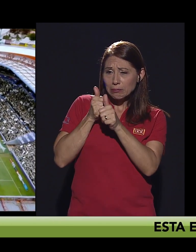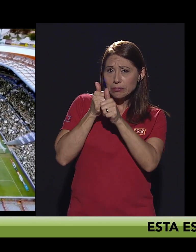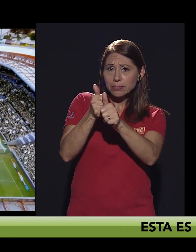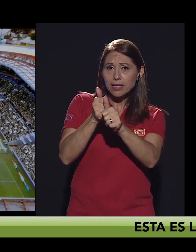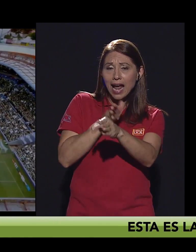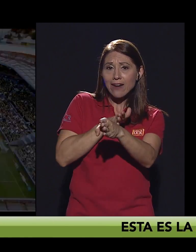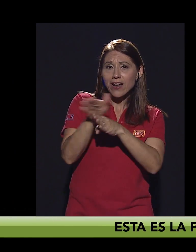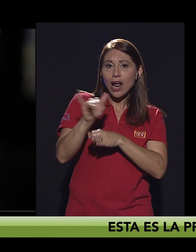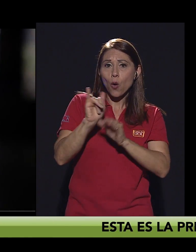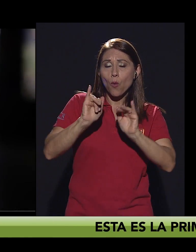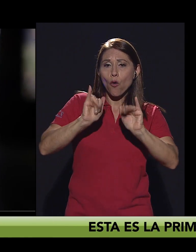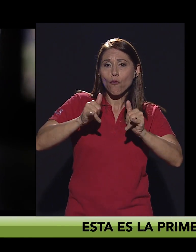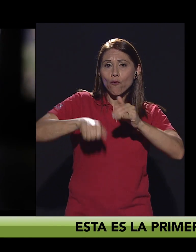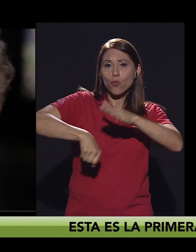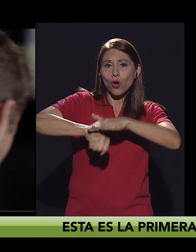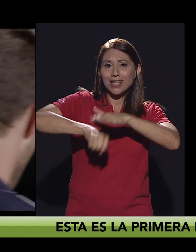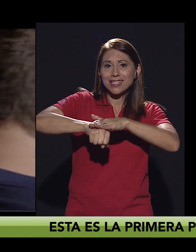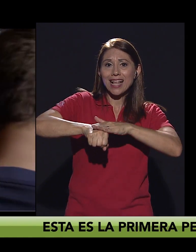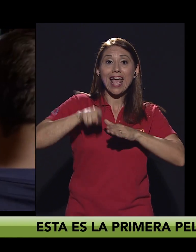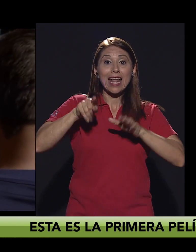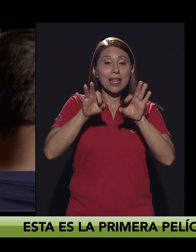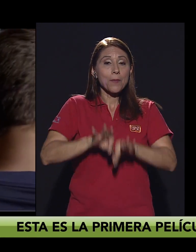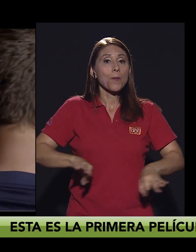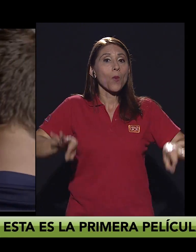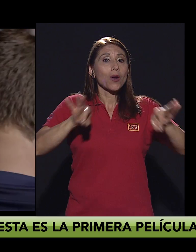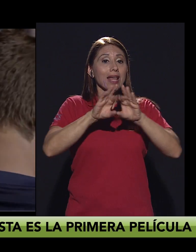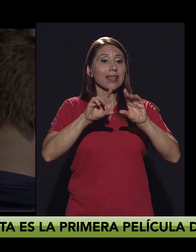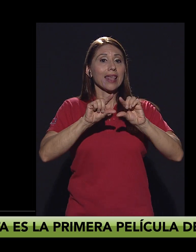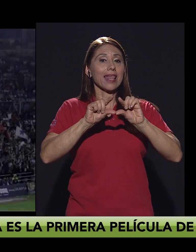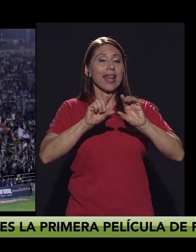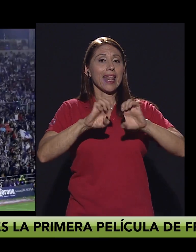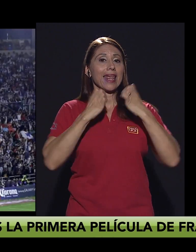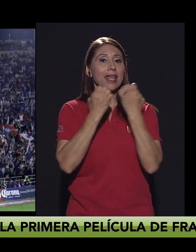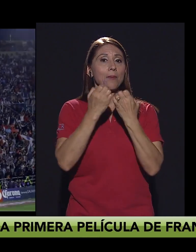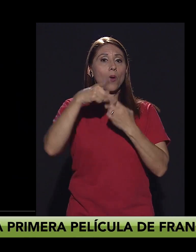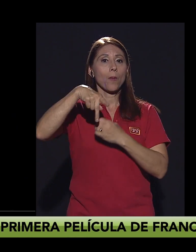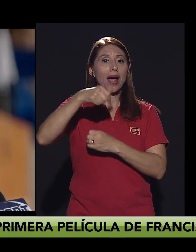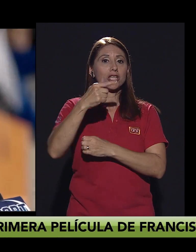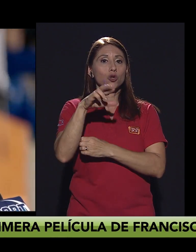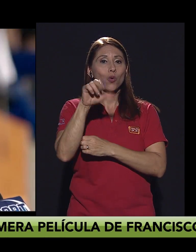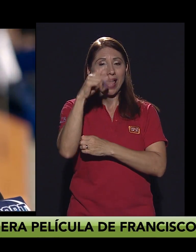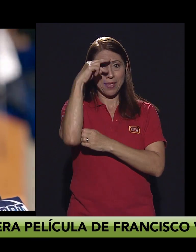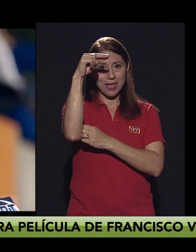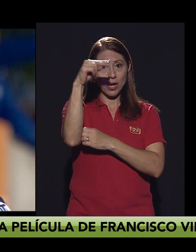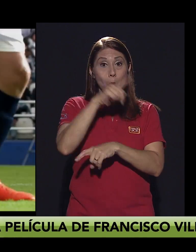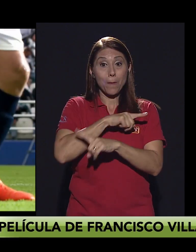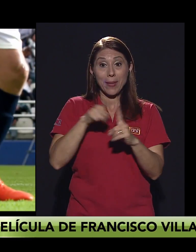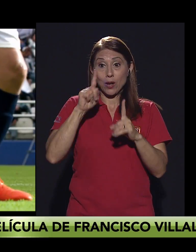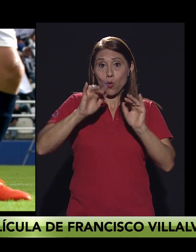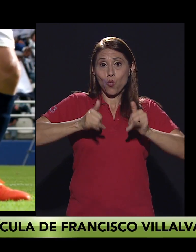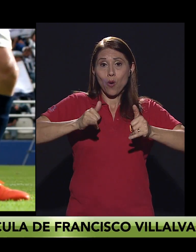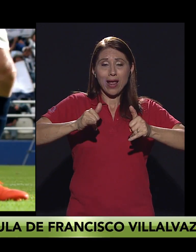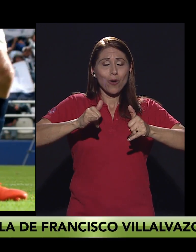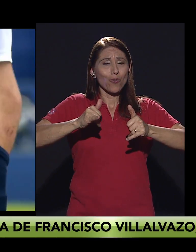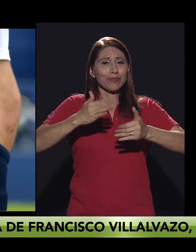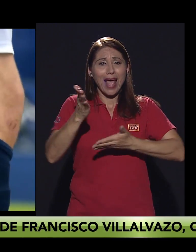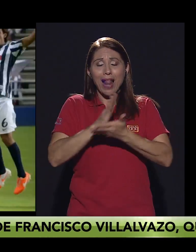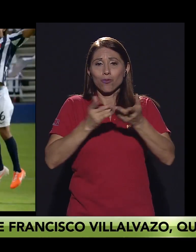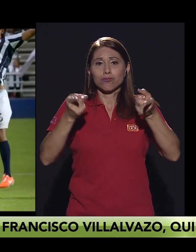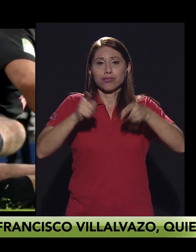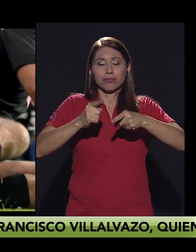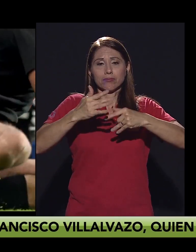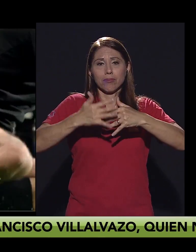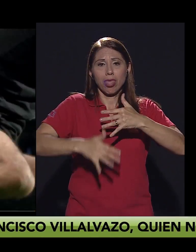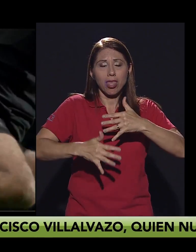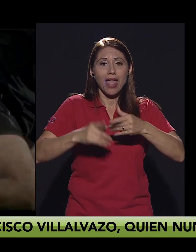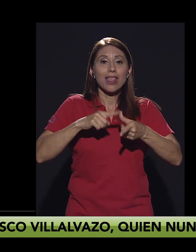una carrera como futbolista, Luis se convierte en un importante jugador del Club Pachuca de México, pero después de sufrir una lesión en uno de sus partidos,